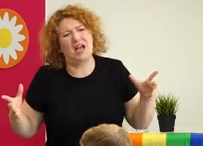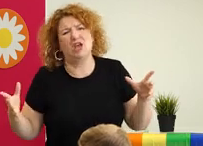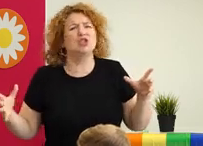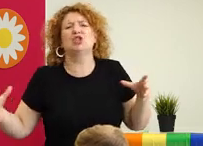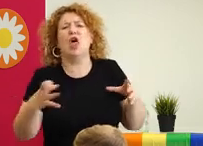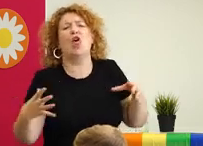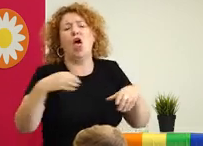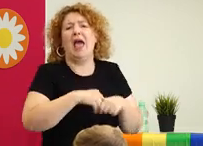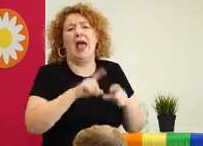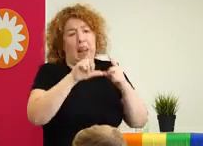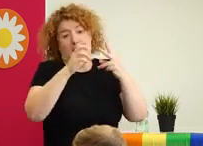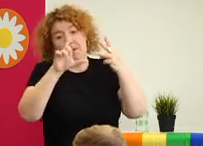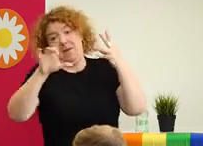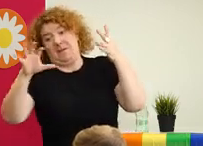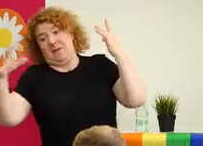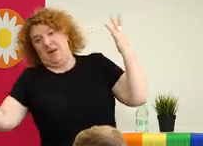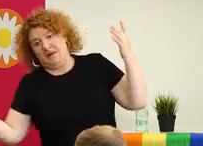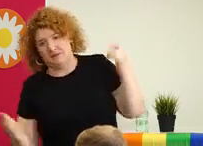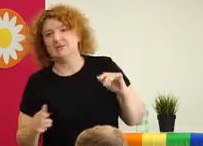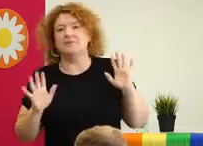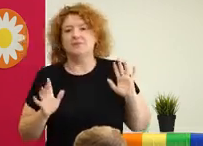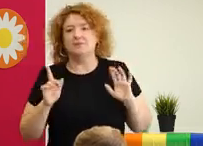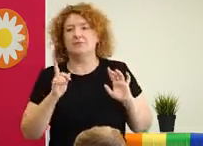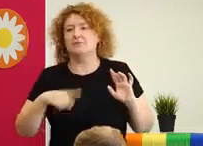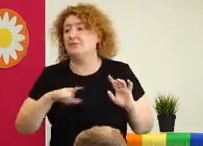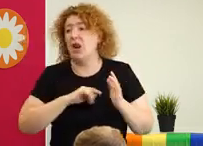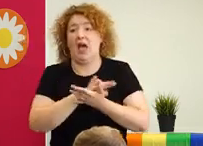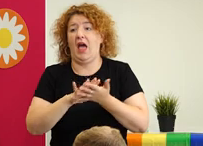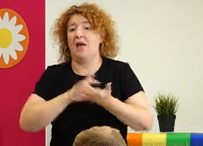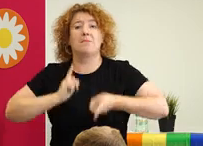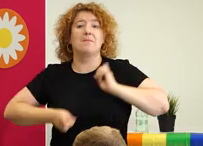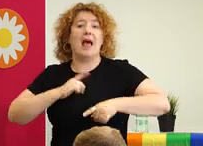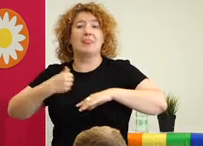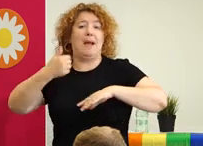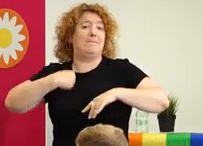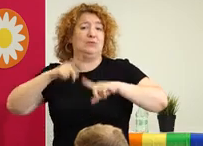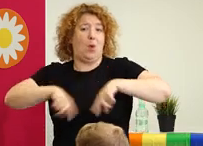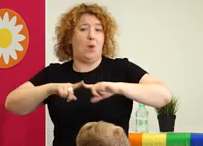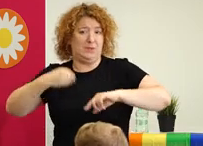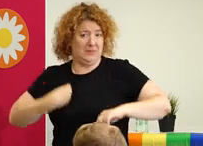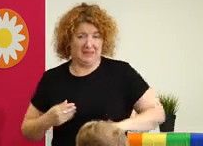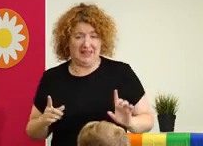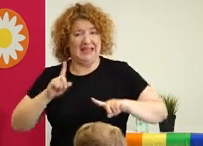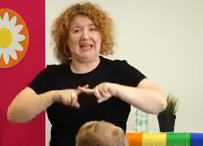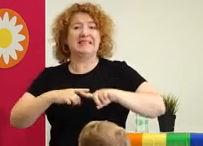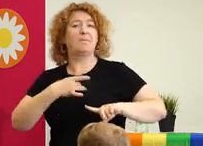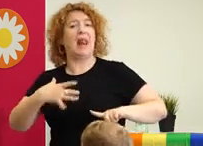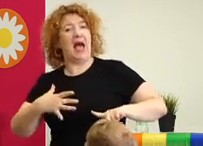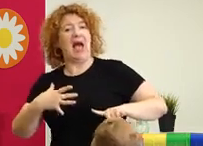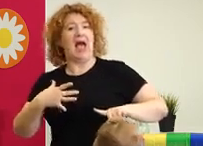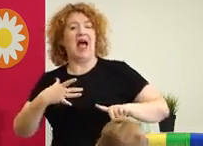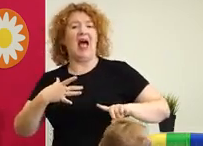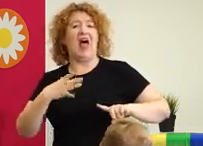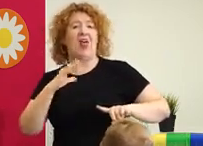las letras. Y cada vez tiene más letras el abecedario, pero siguen hablando y mandando los mismos de siempre. Los gays, blanco y